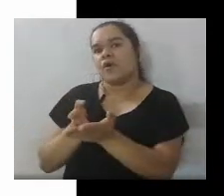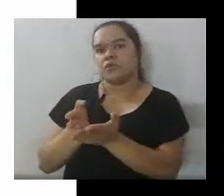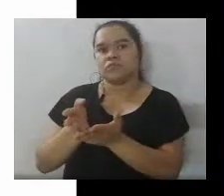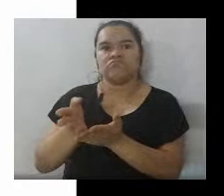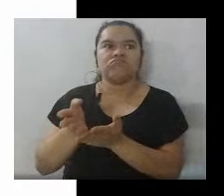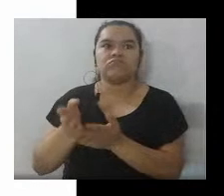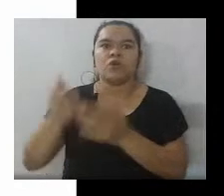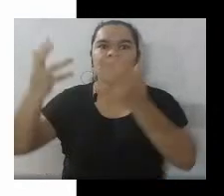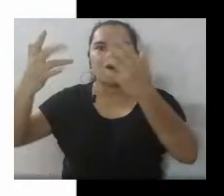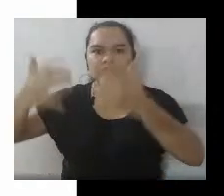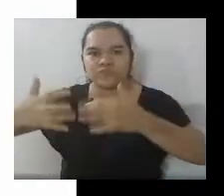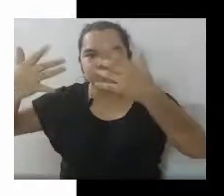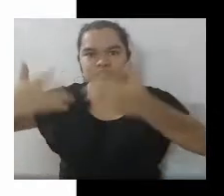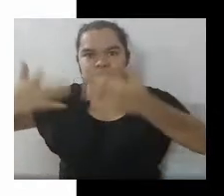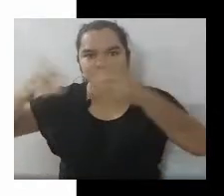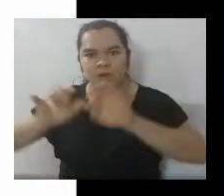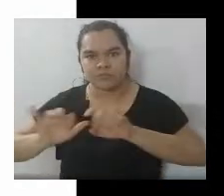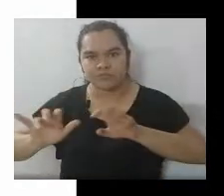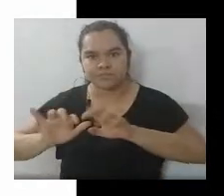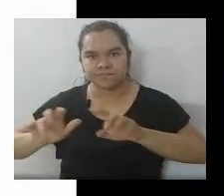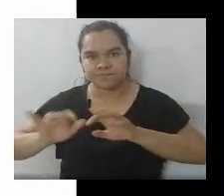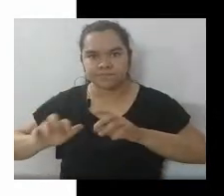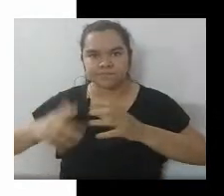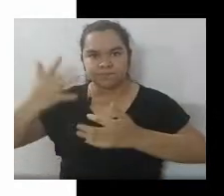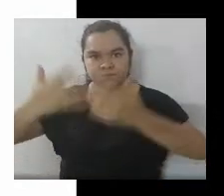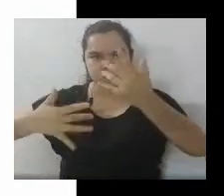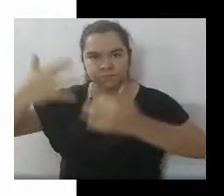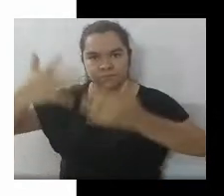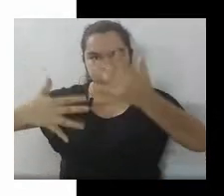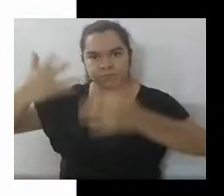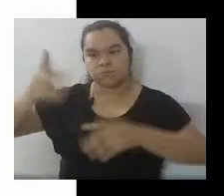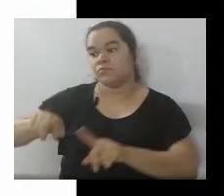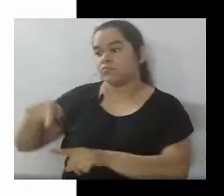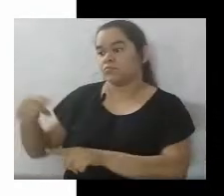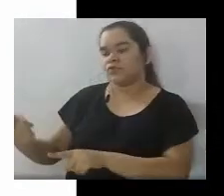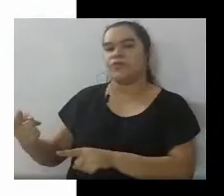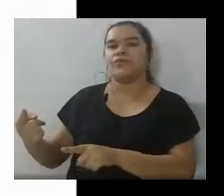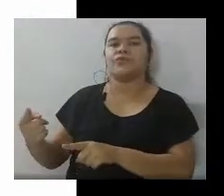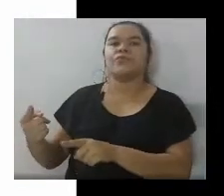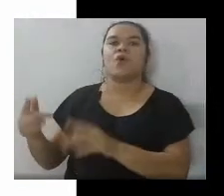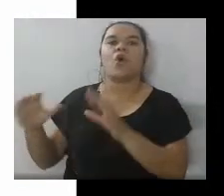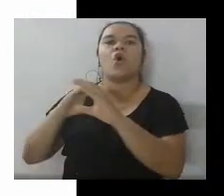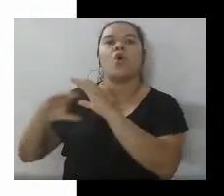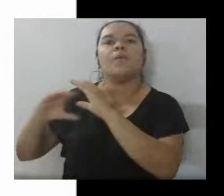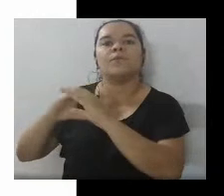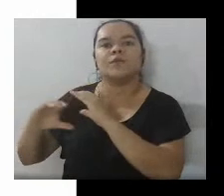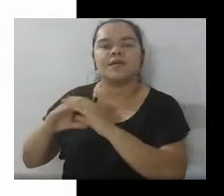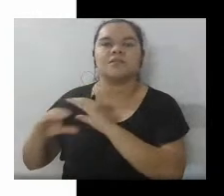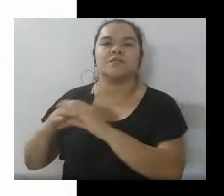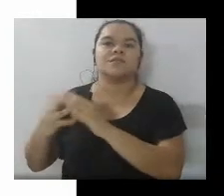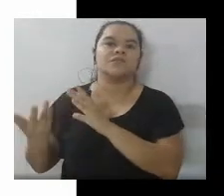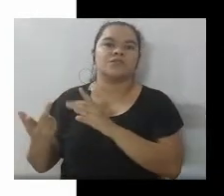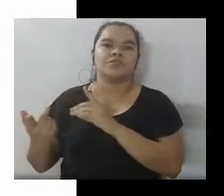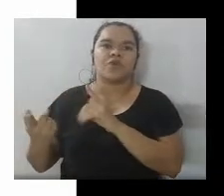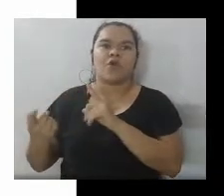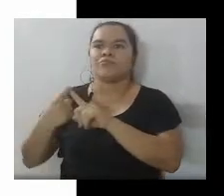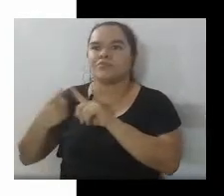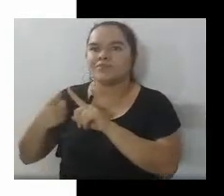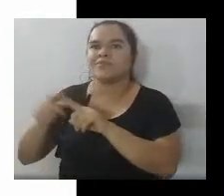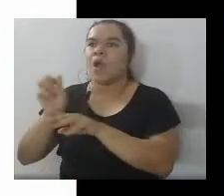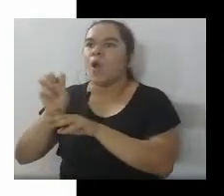programación o más digamos aspectos de redes y de infraestructura